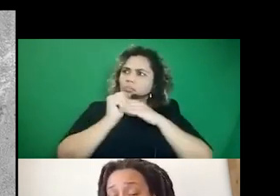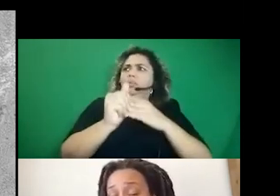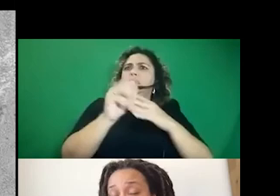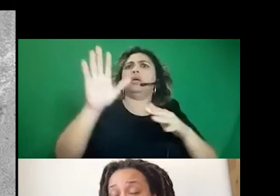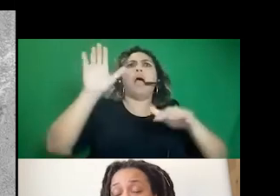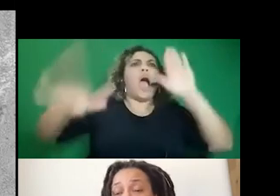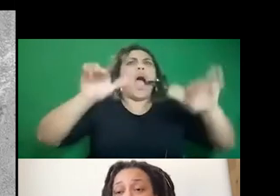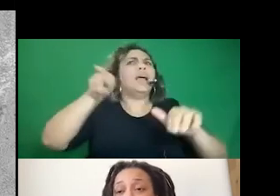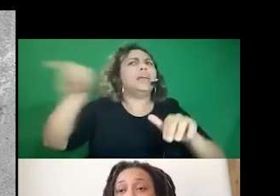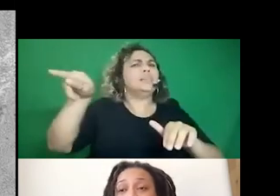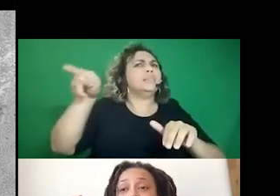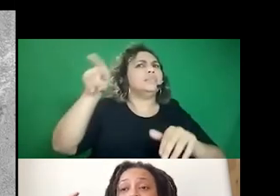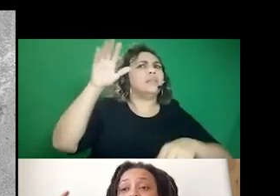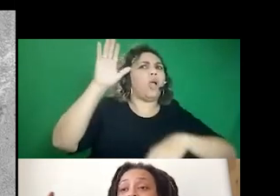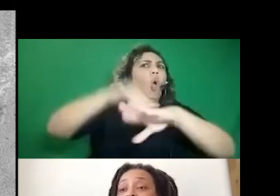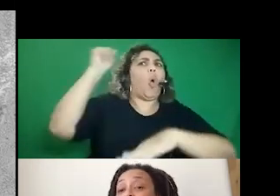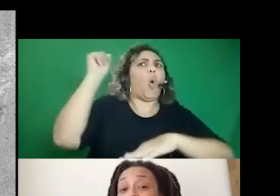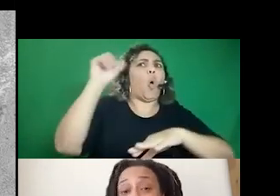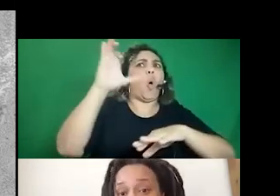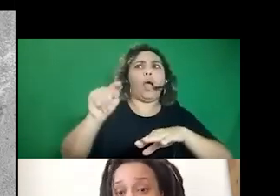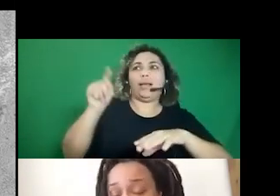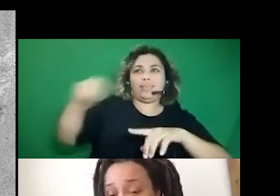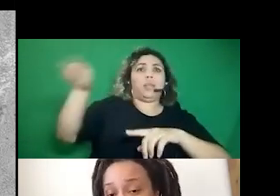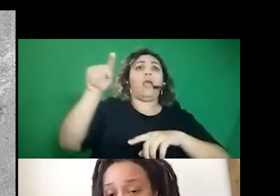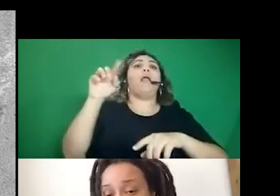organizando directamente para